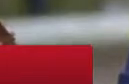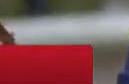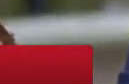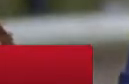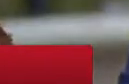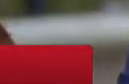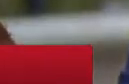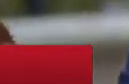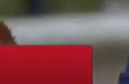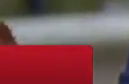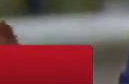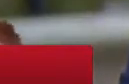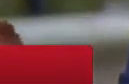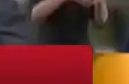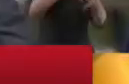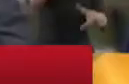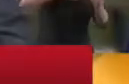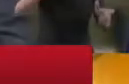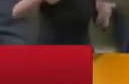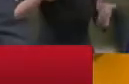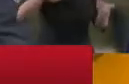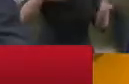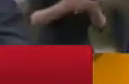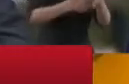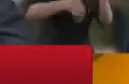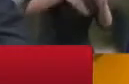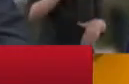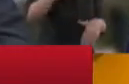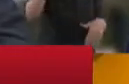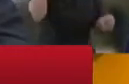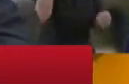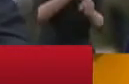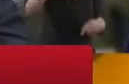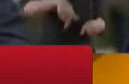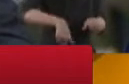él tiene que asumir esas banderas. Entonces, aunque a Cristina le moleste mucho,